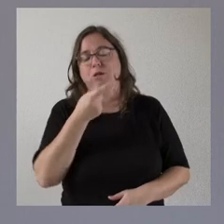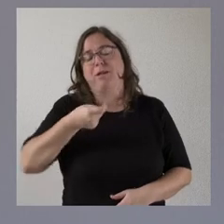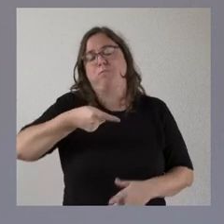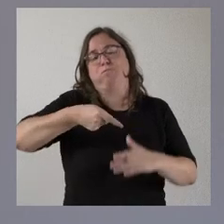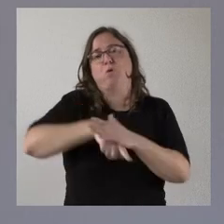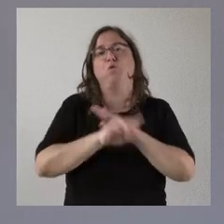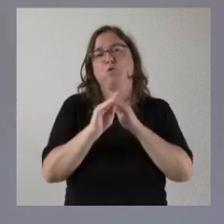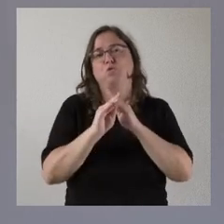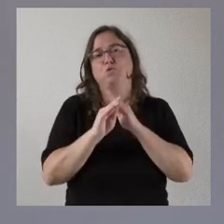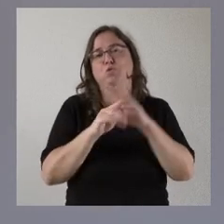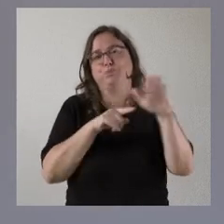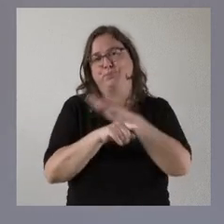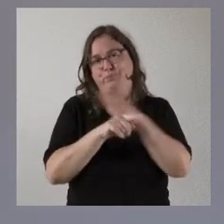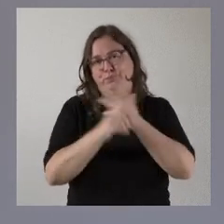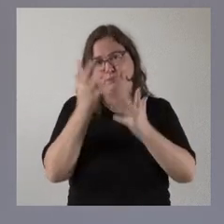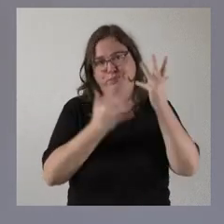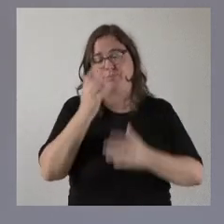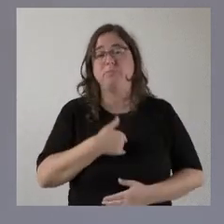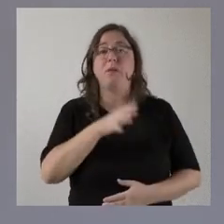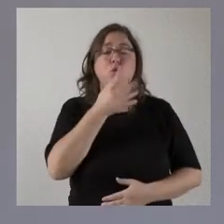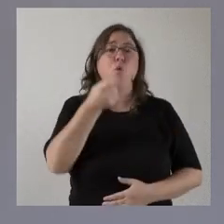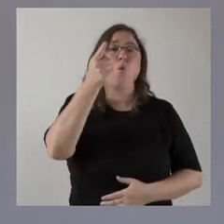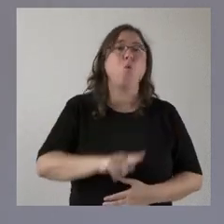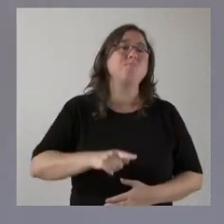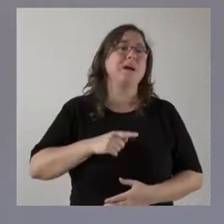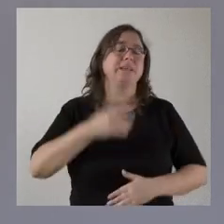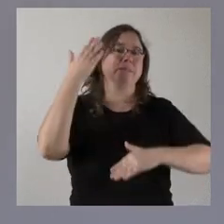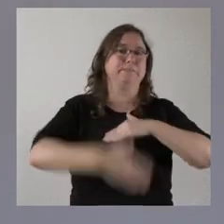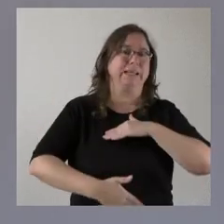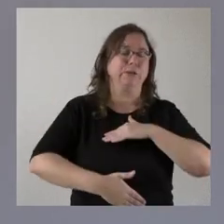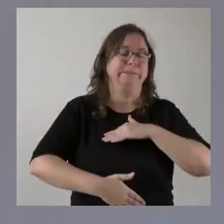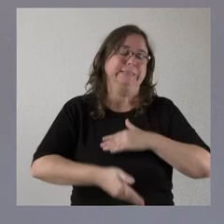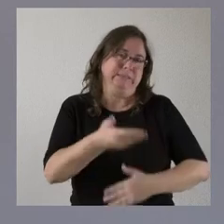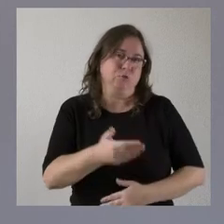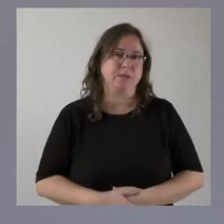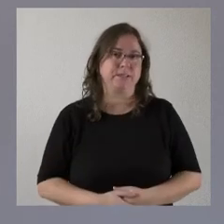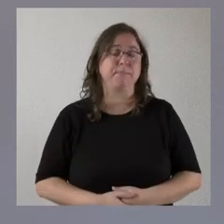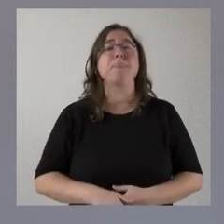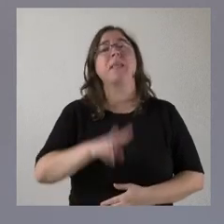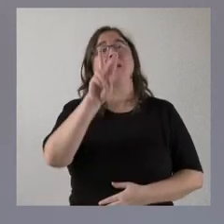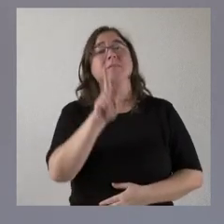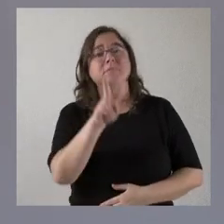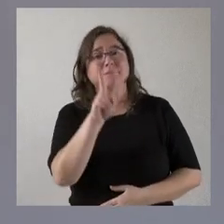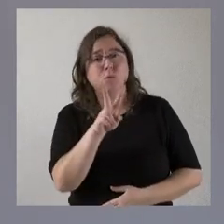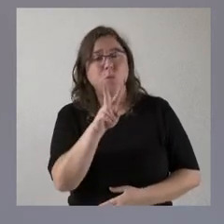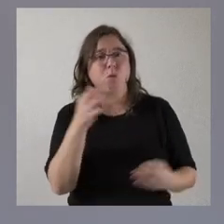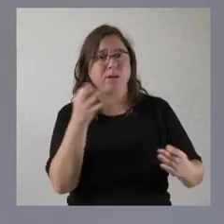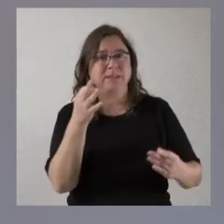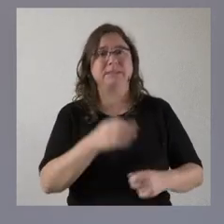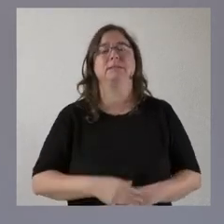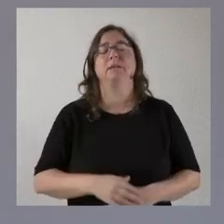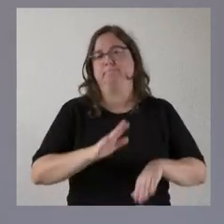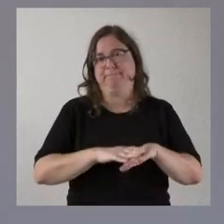administrativo ese punto de vista este mes de plazo que se otorga nos parece muy importante y el segundo aspecto que usted planteaba para